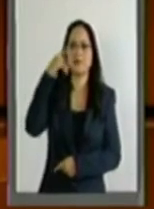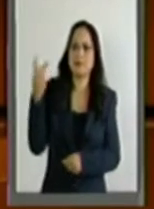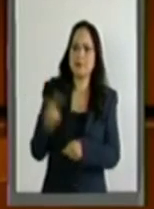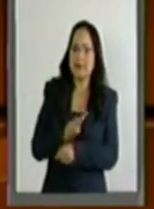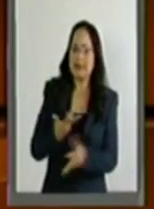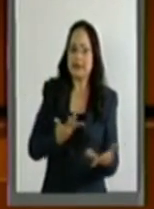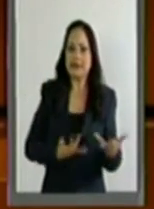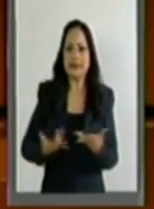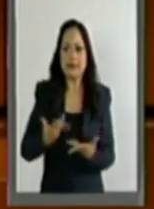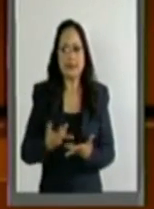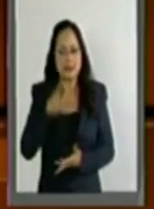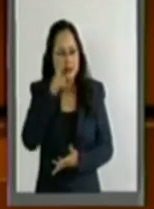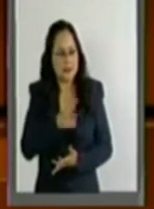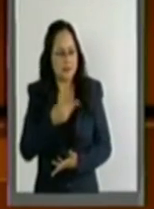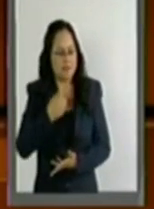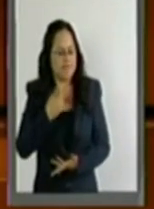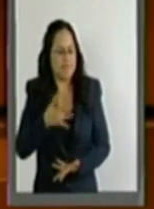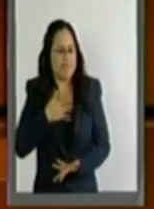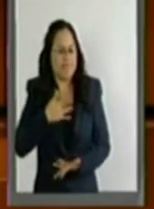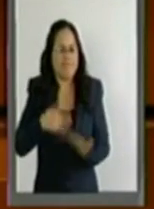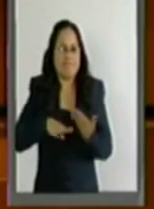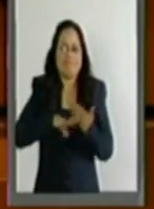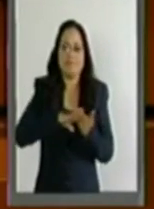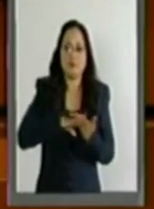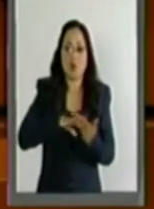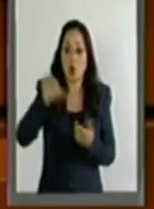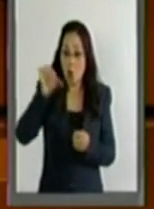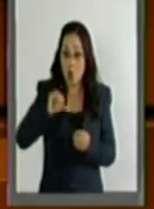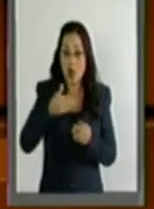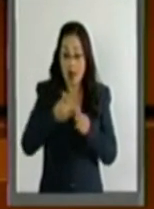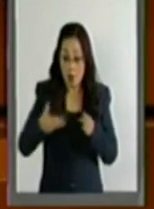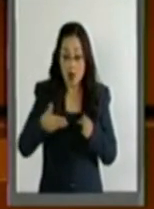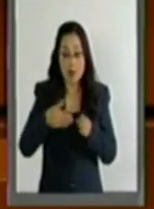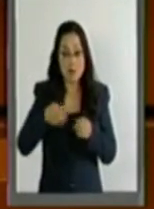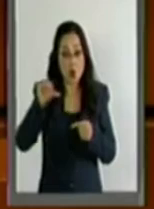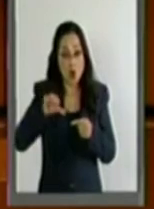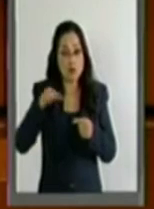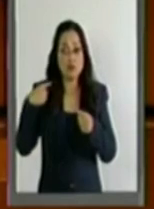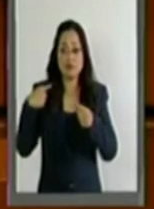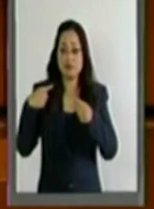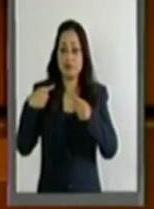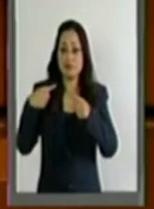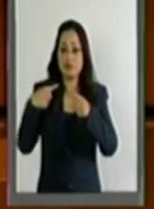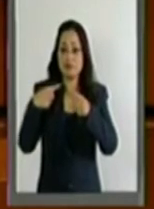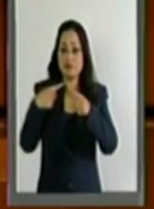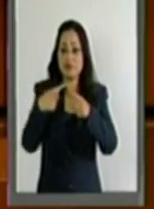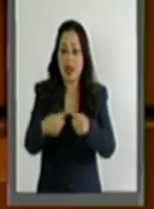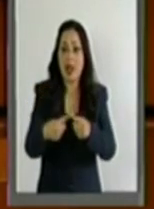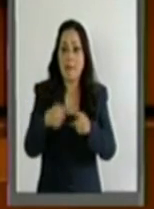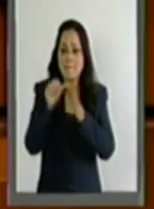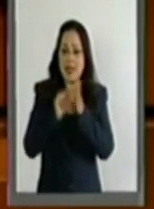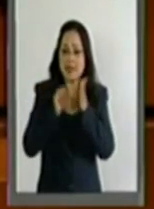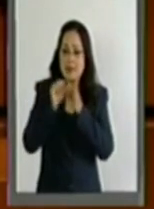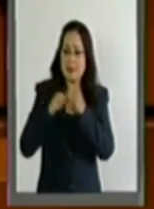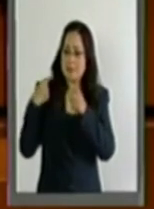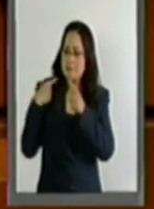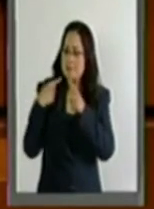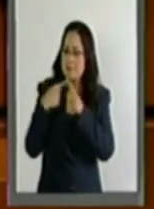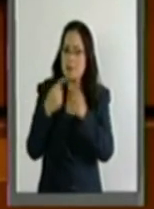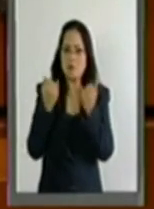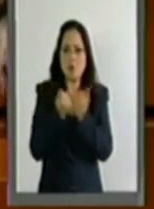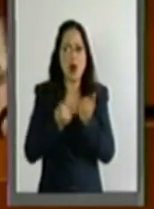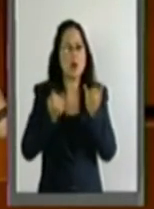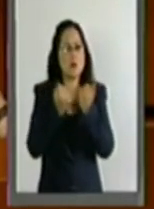agraviados, estamos ofendidos, no hoy, lo hemos estado durante todos estos meses, por